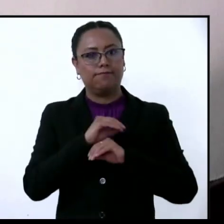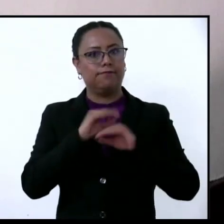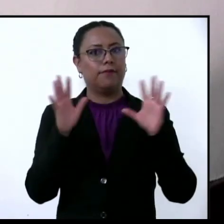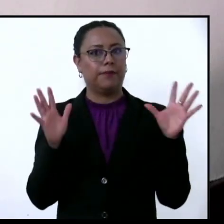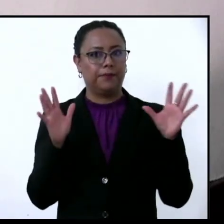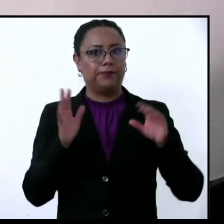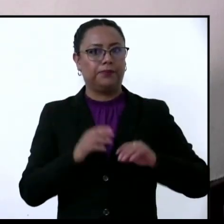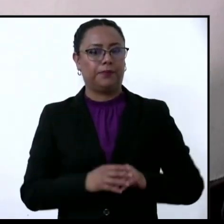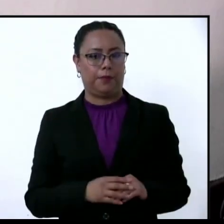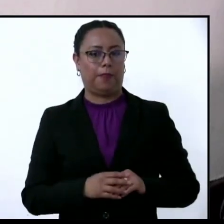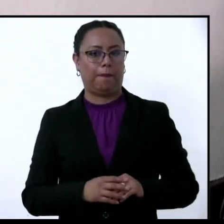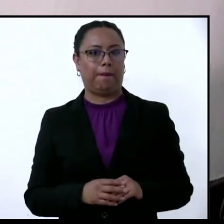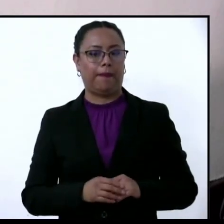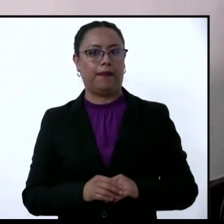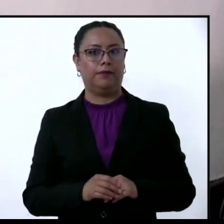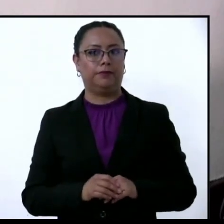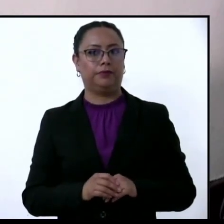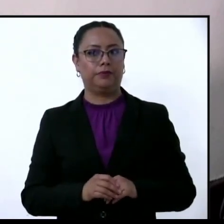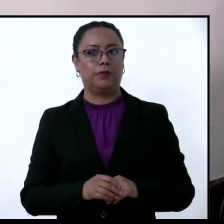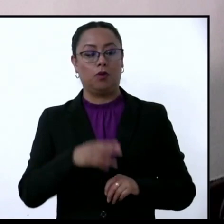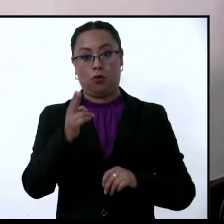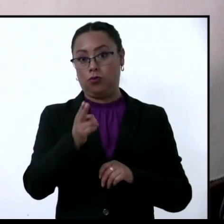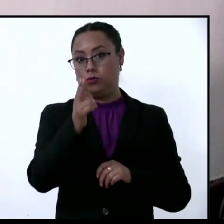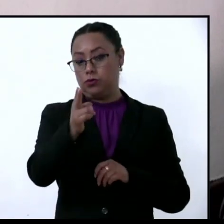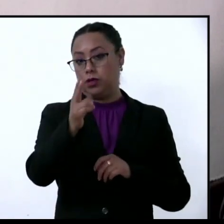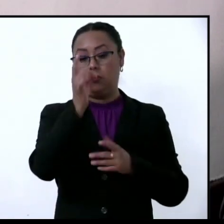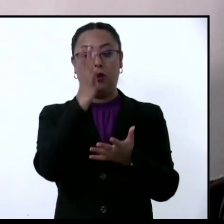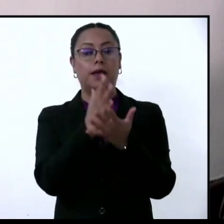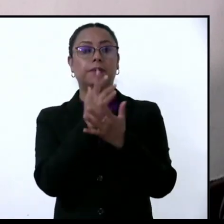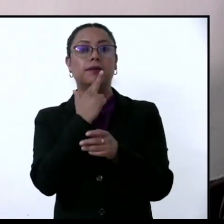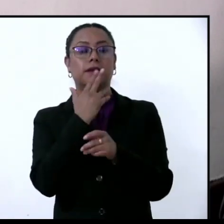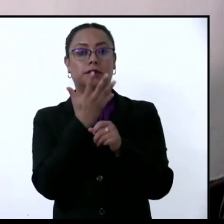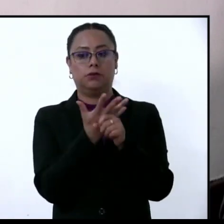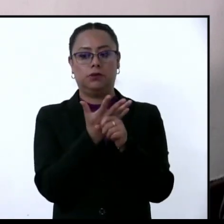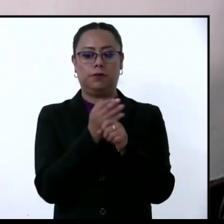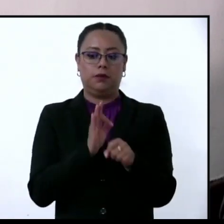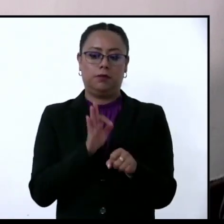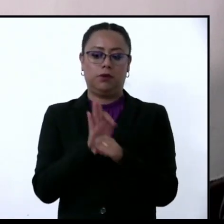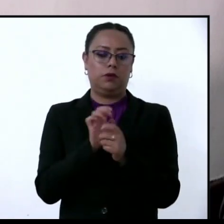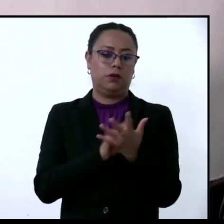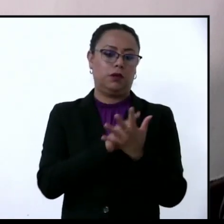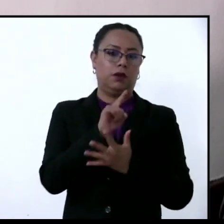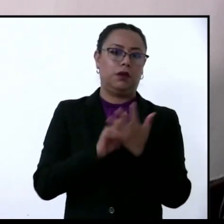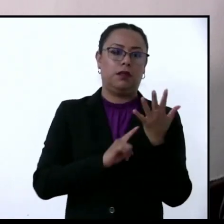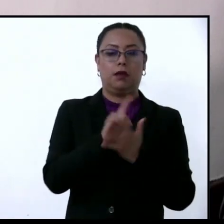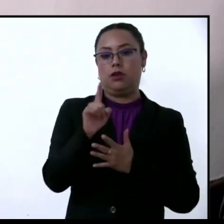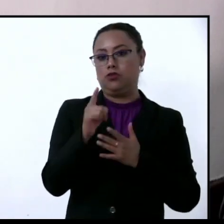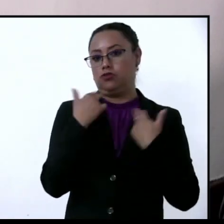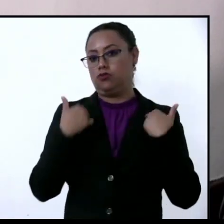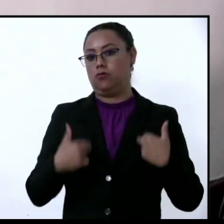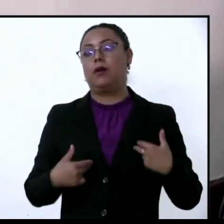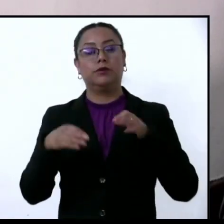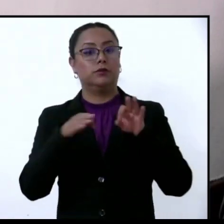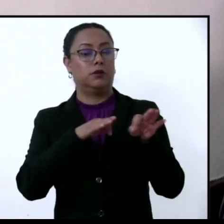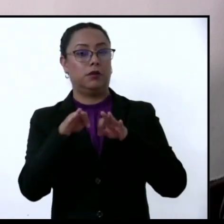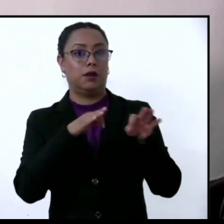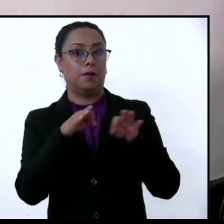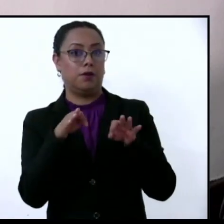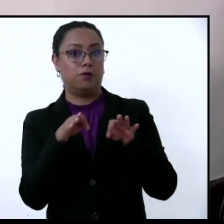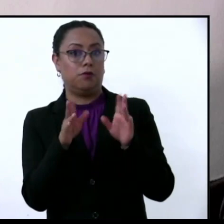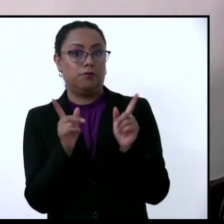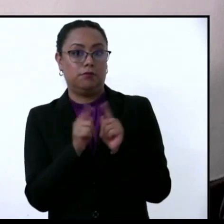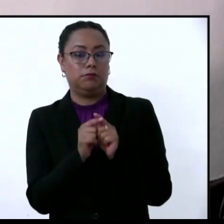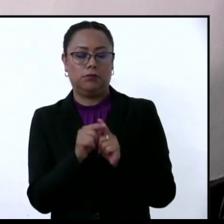no solamente tiene a su cargo lo que es la protección de los derechos humanos laborales, ya sea desde